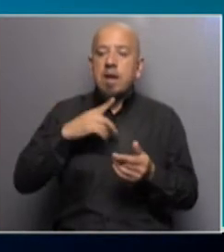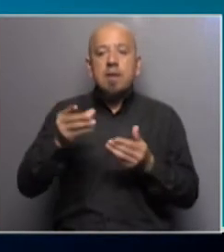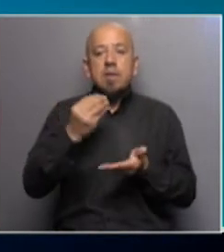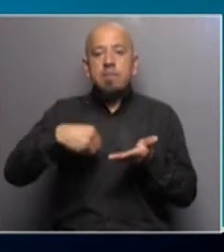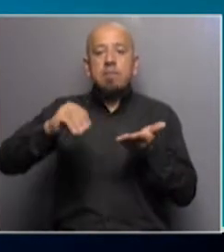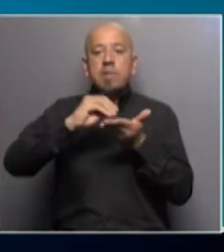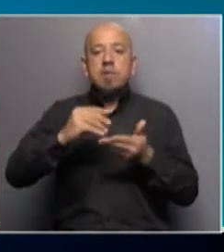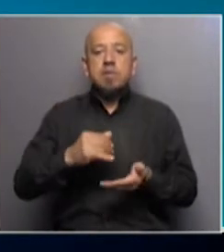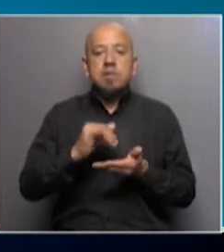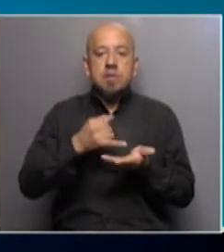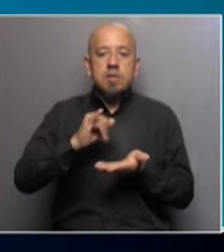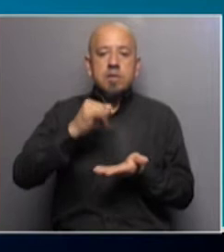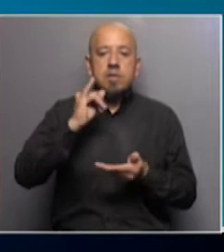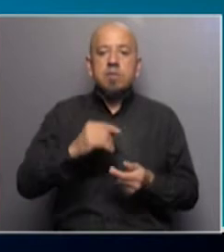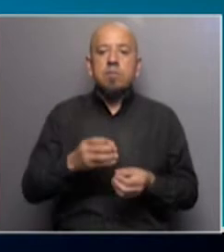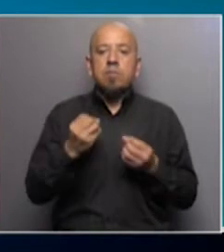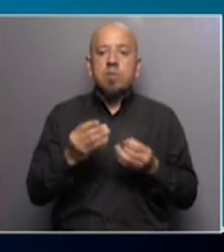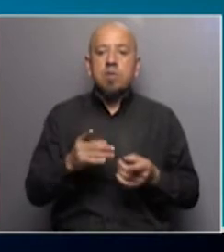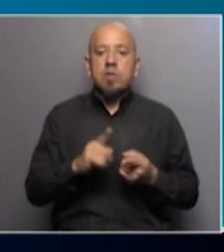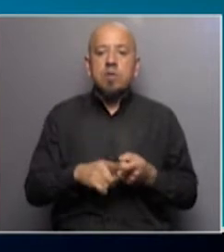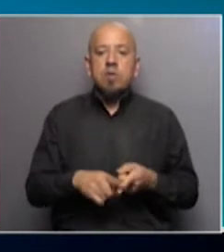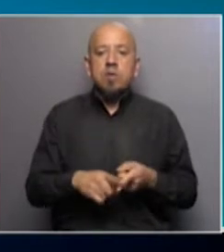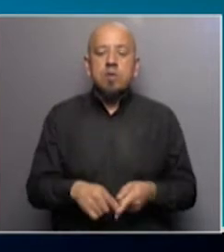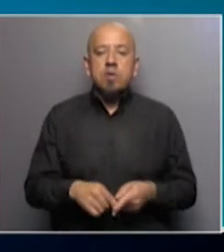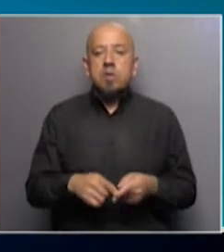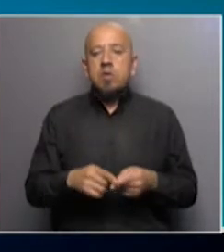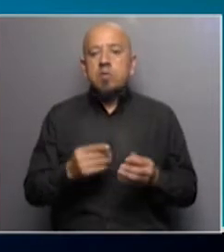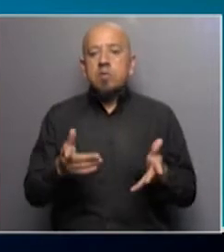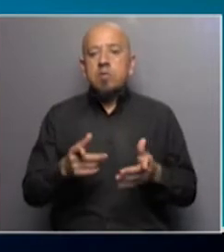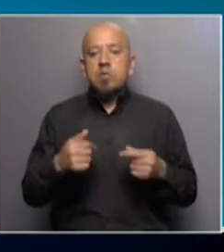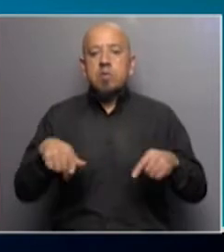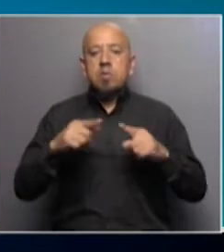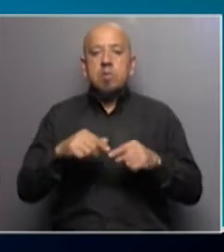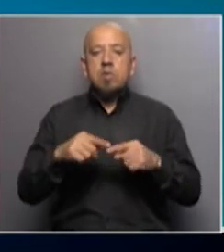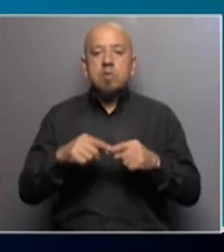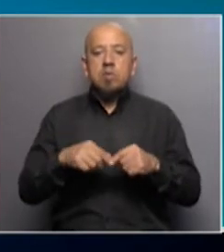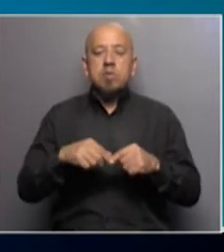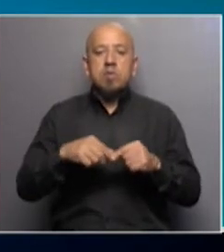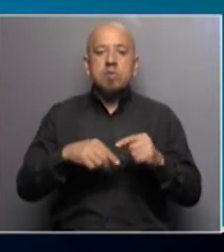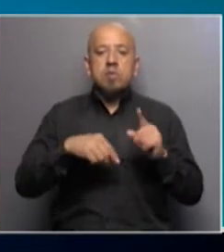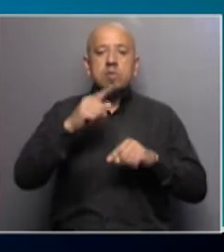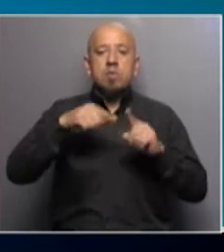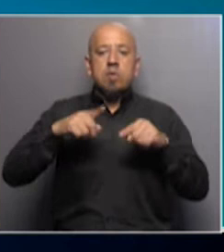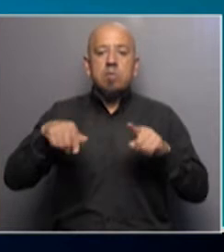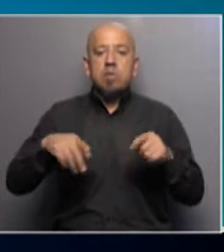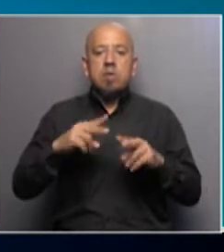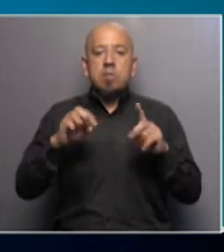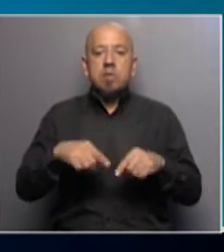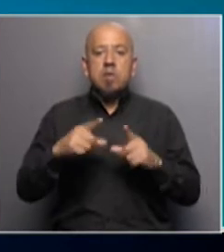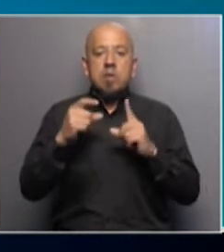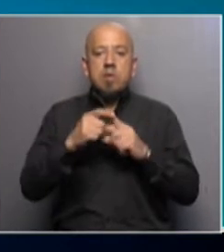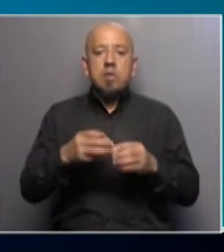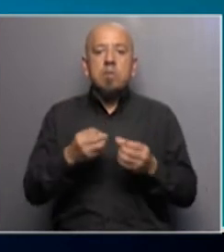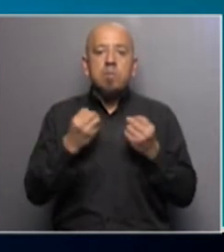discutiendo, porque justamente sus efectos se desparraman por un conjunto de variables, en particular por el tipo de cambio. ¿Por